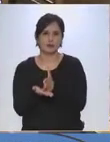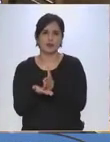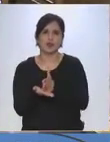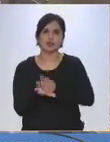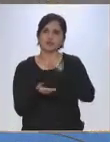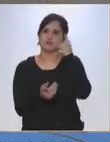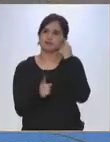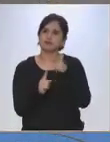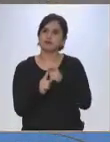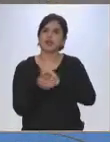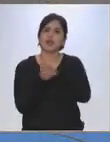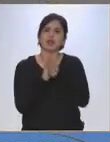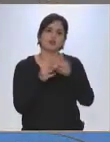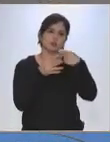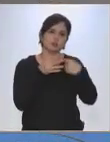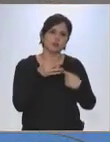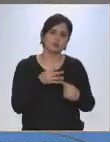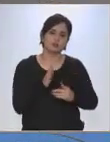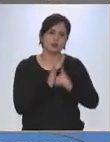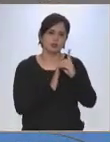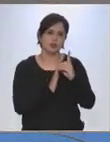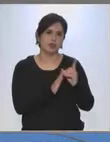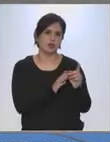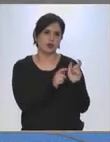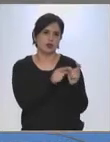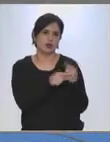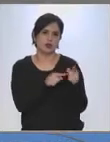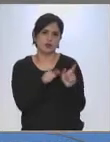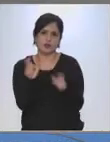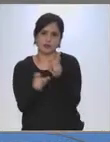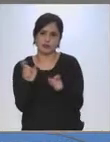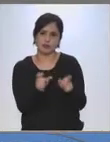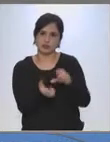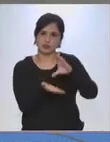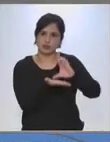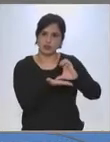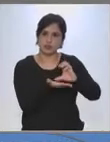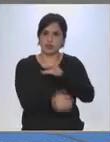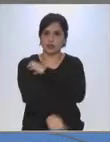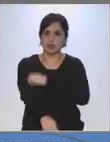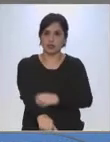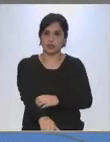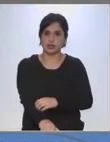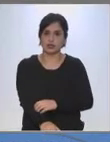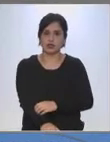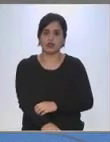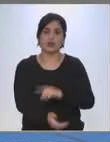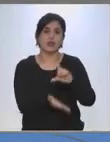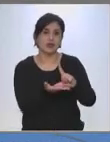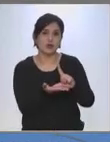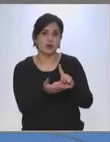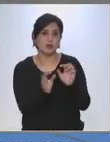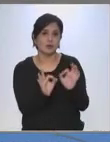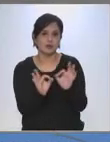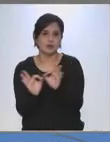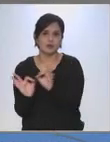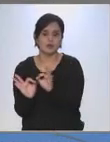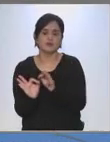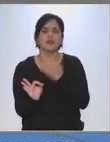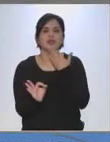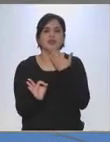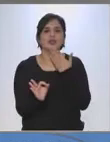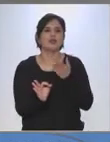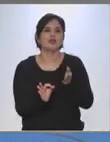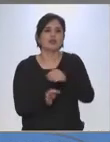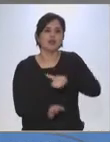sentido a todas las acciones desarrolladas por los distintos actores de nivel central regional y local y por supuesto también del